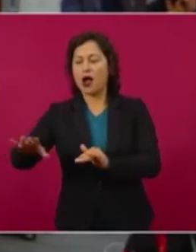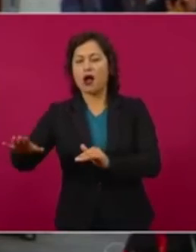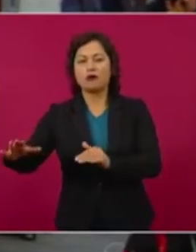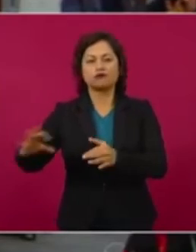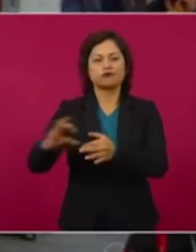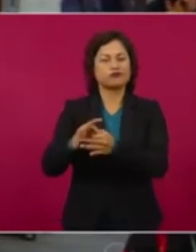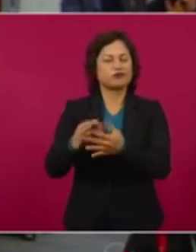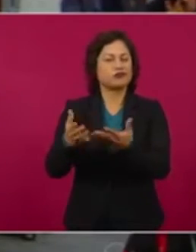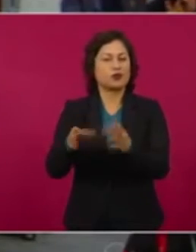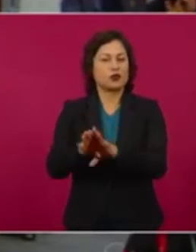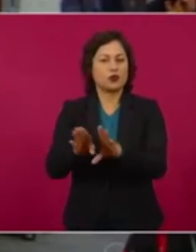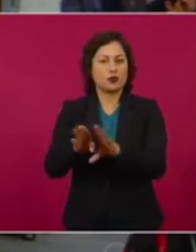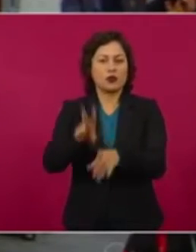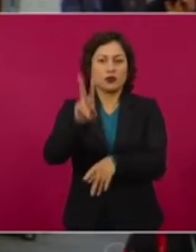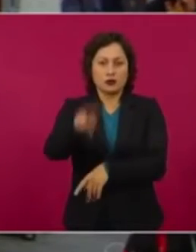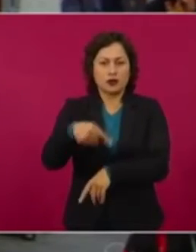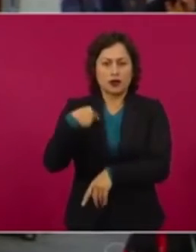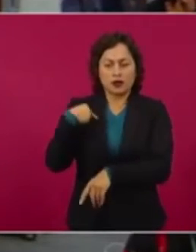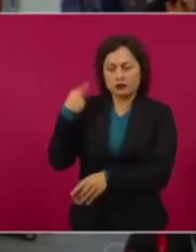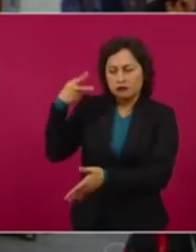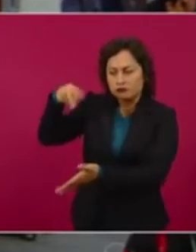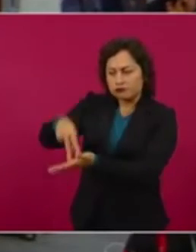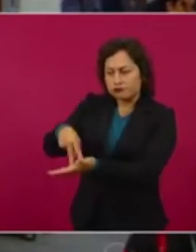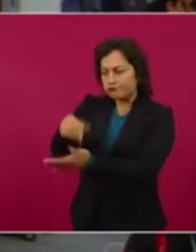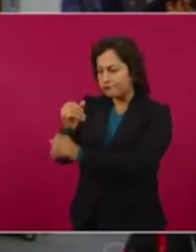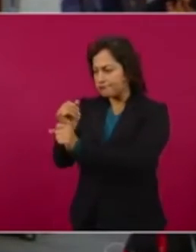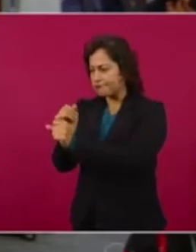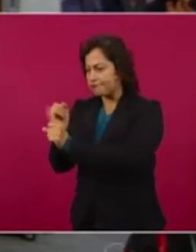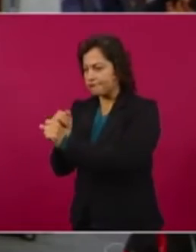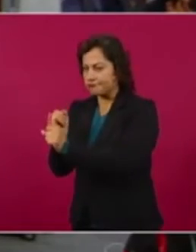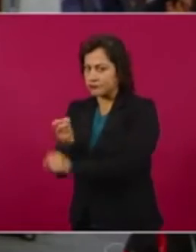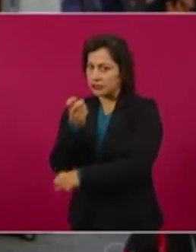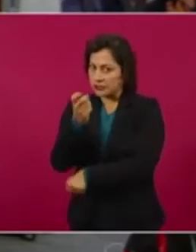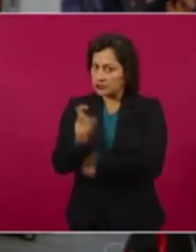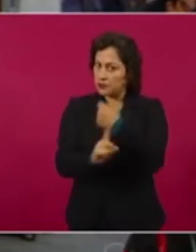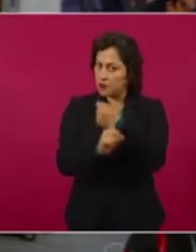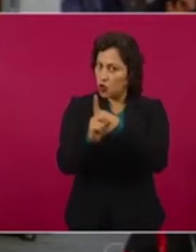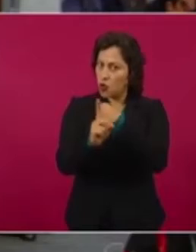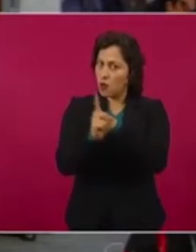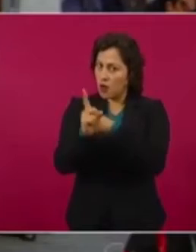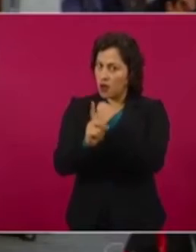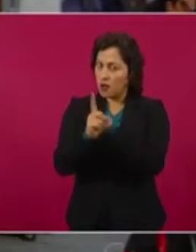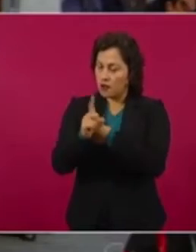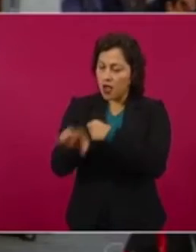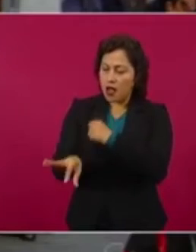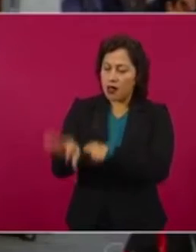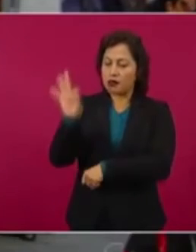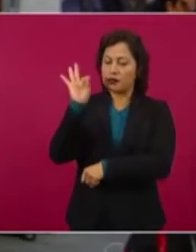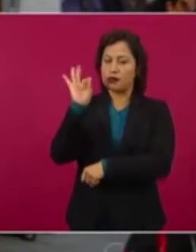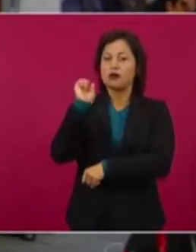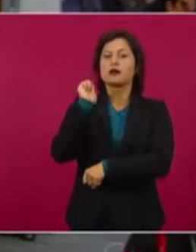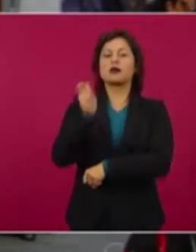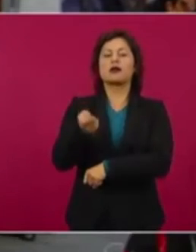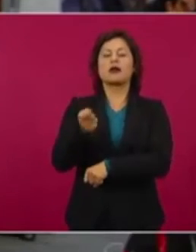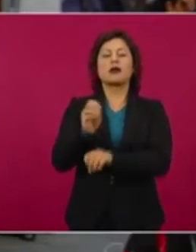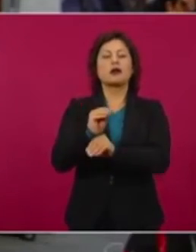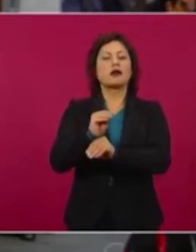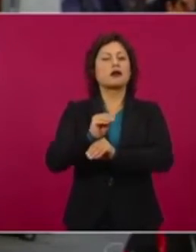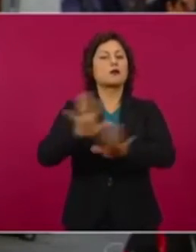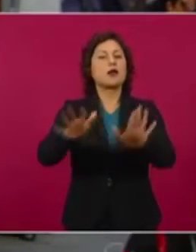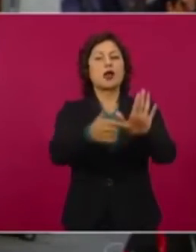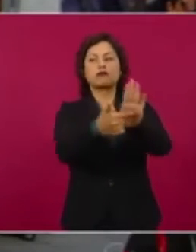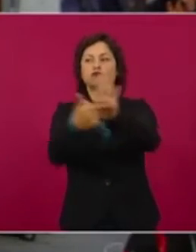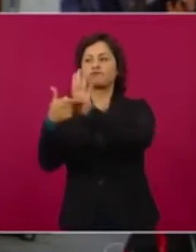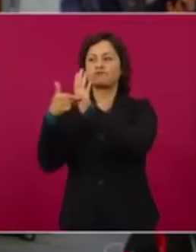investigación que he hecho de la zona. Creo que es el fondo del tema. Y si se aclara exactamente dónde está el mar y si se